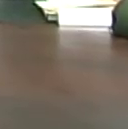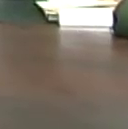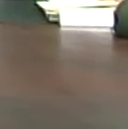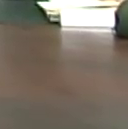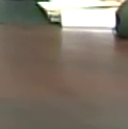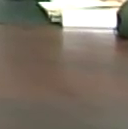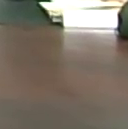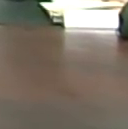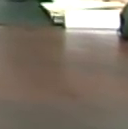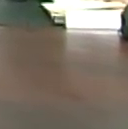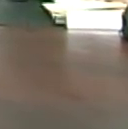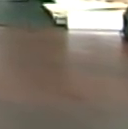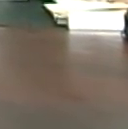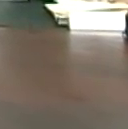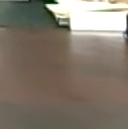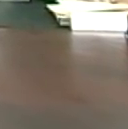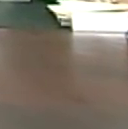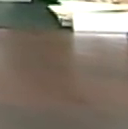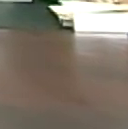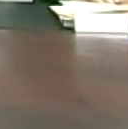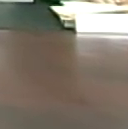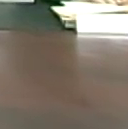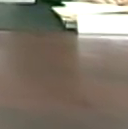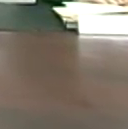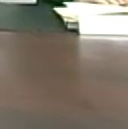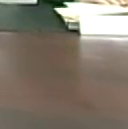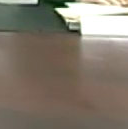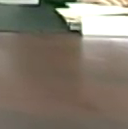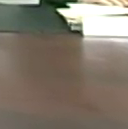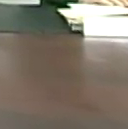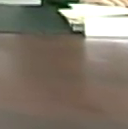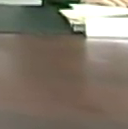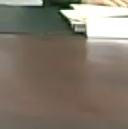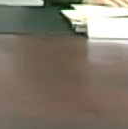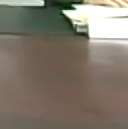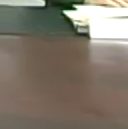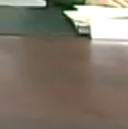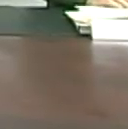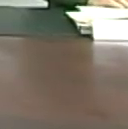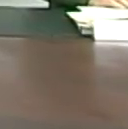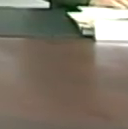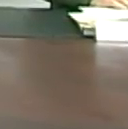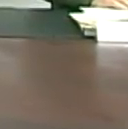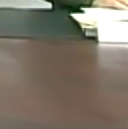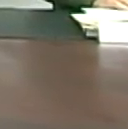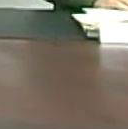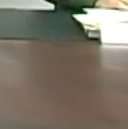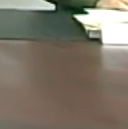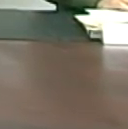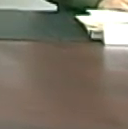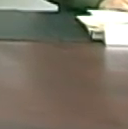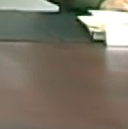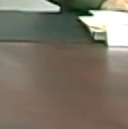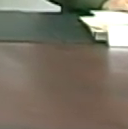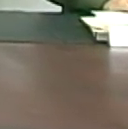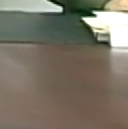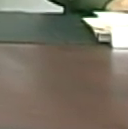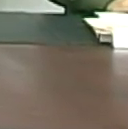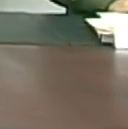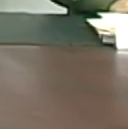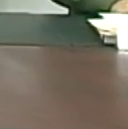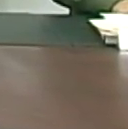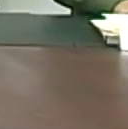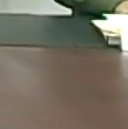amada. Primer viernes de este año 2018. El 2018 ha arrancado con